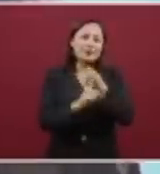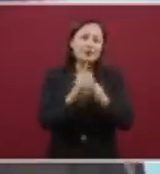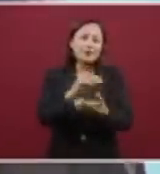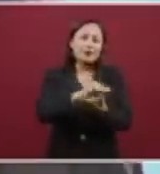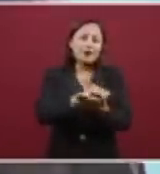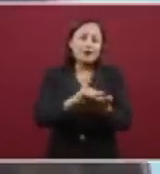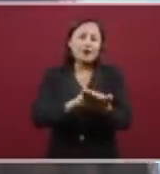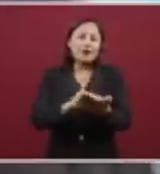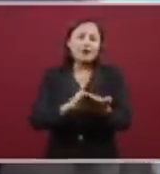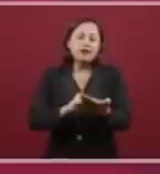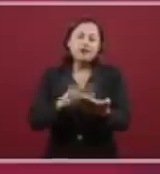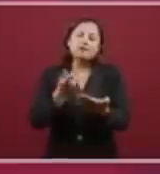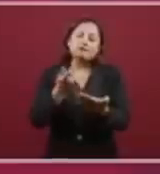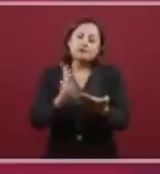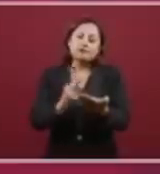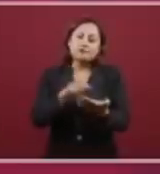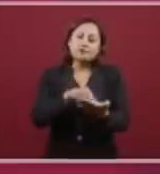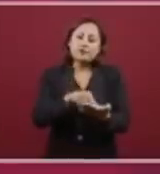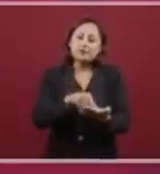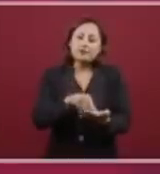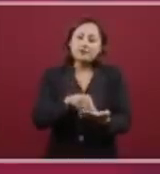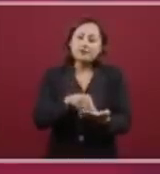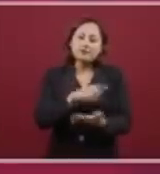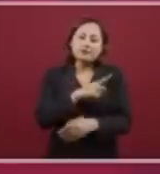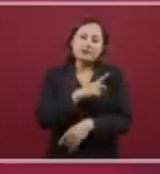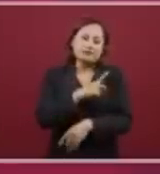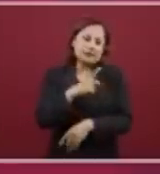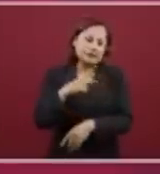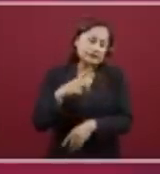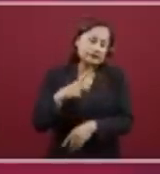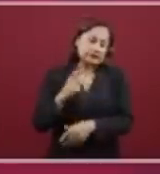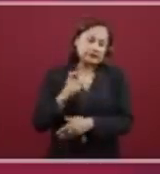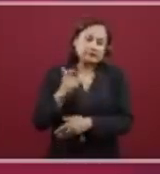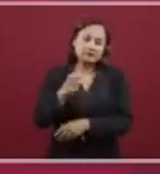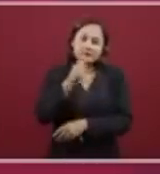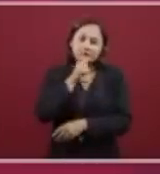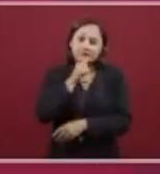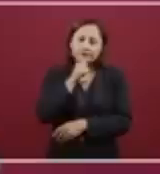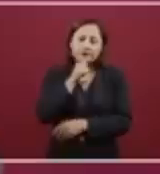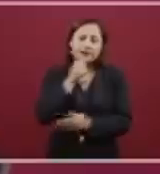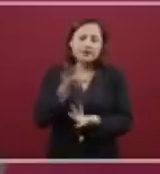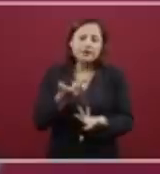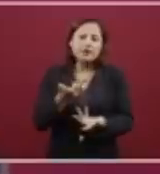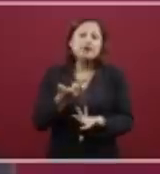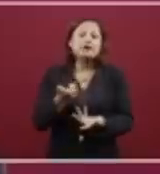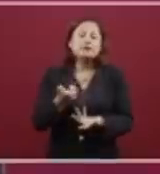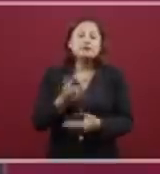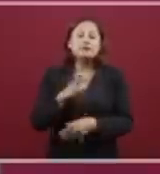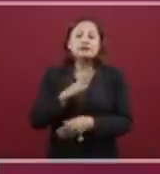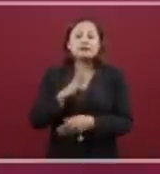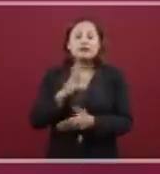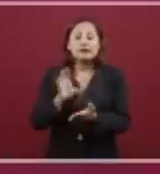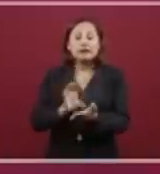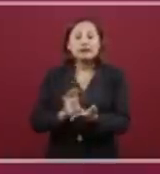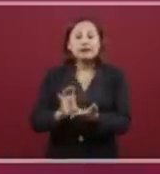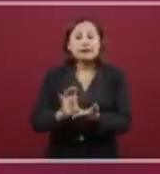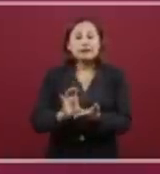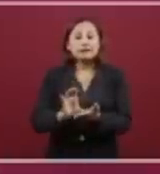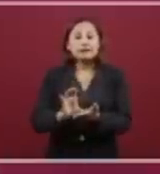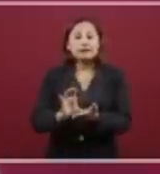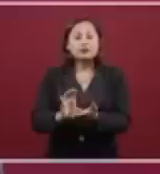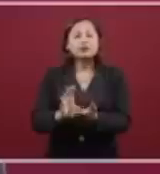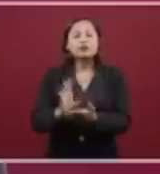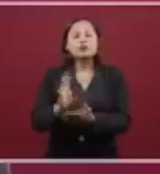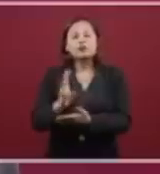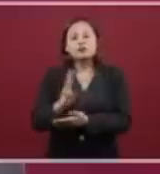son estamos perdiendo con un adeudo ahí hay un crédito que todavía es de 4.800 millones